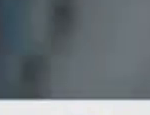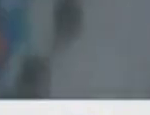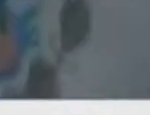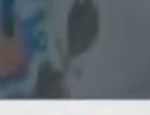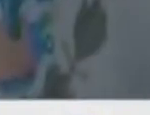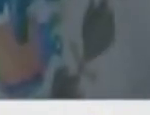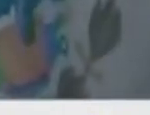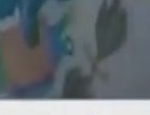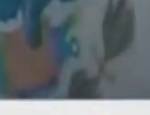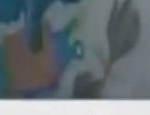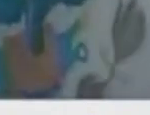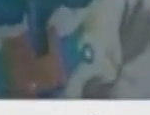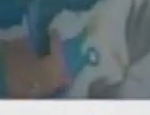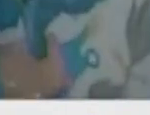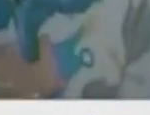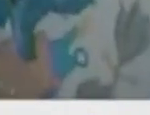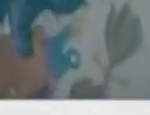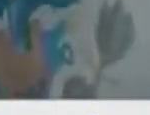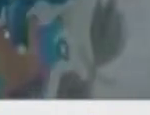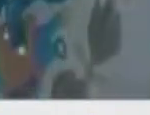México reiteró.